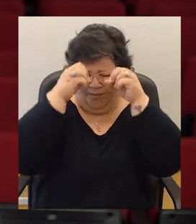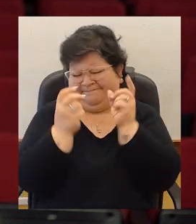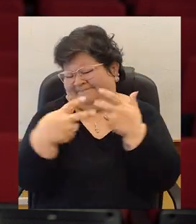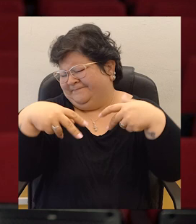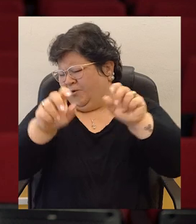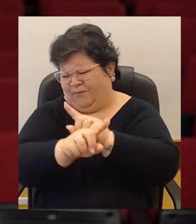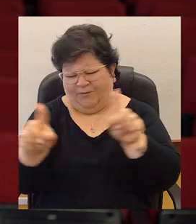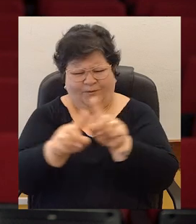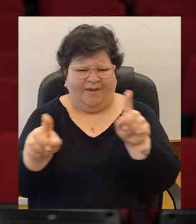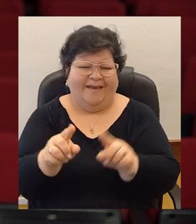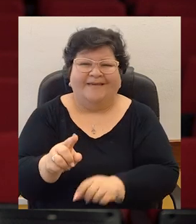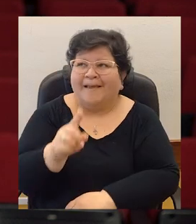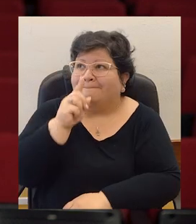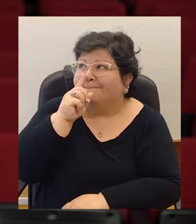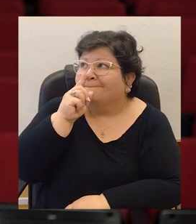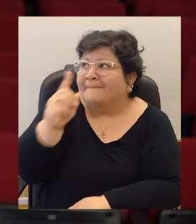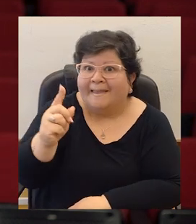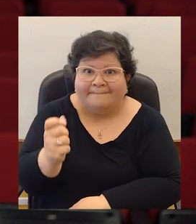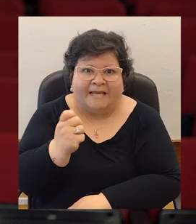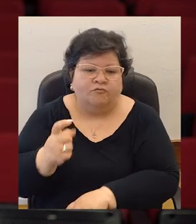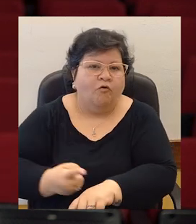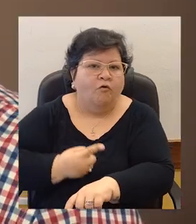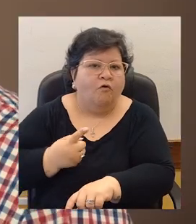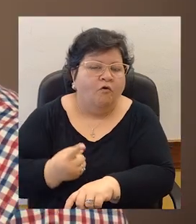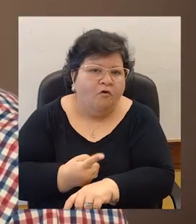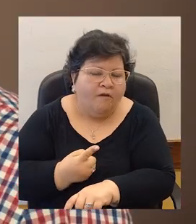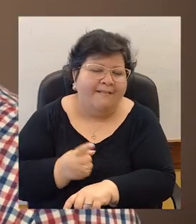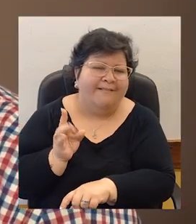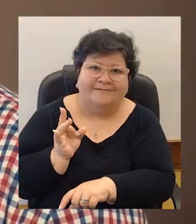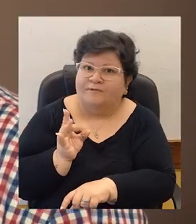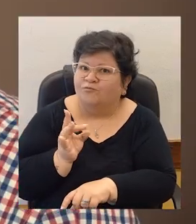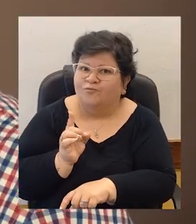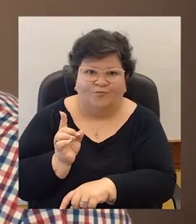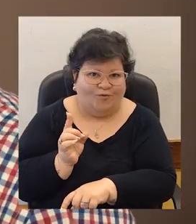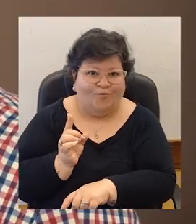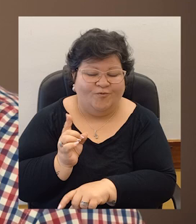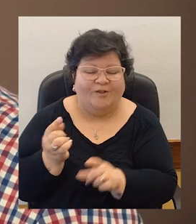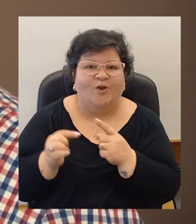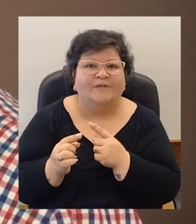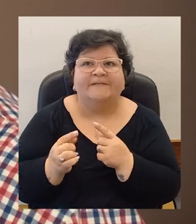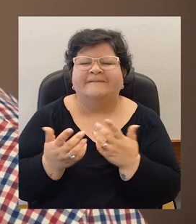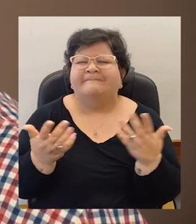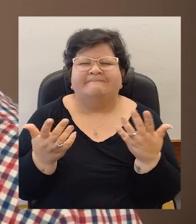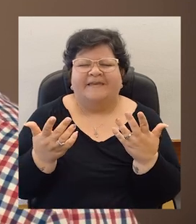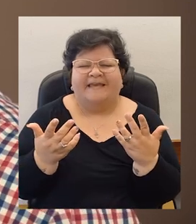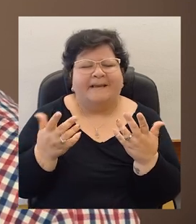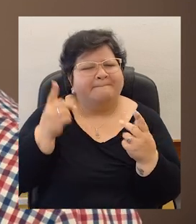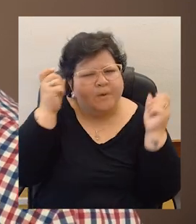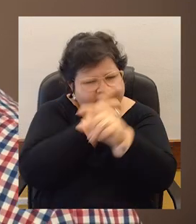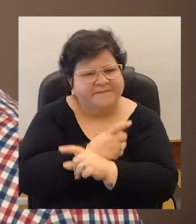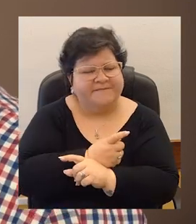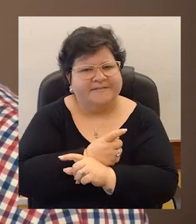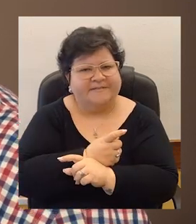quince minutos que salían mil pesos y hasta ahora que en realidad los entornos digitales atraviesan toda nuestra vida no solamente lo tenemos en